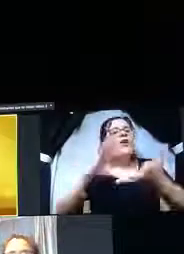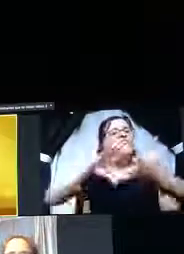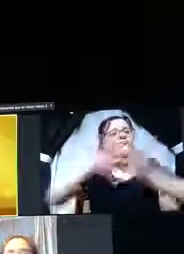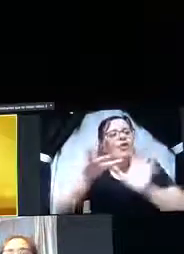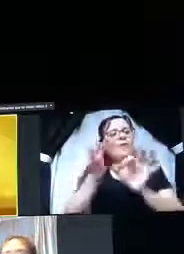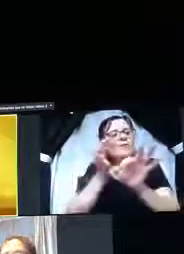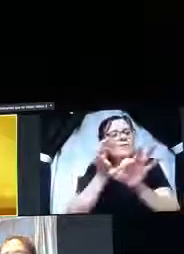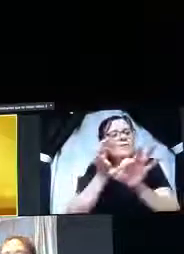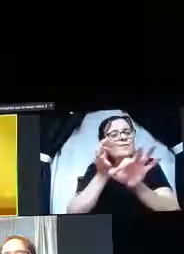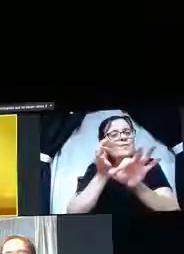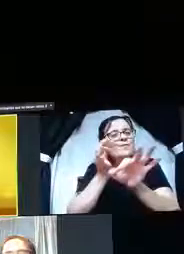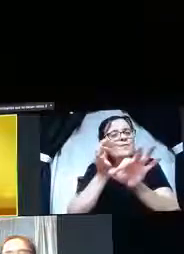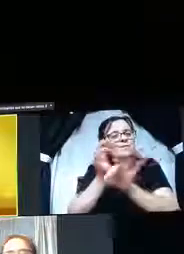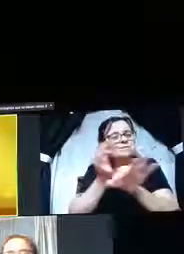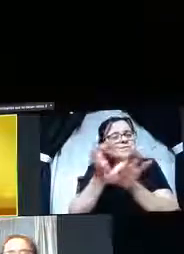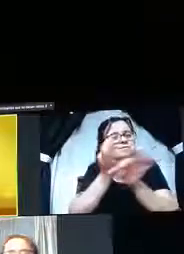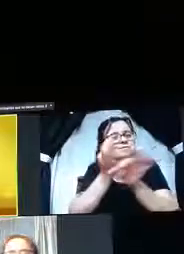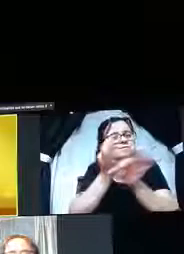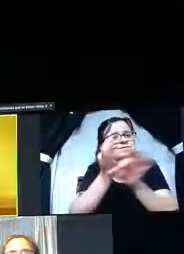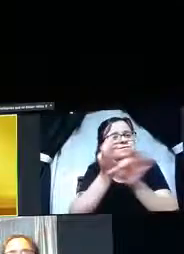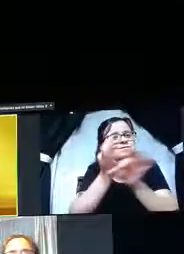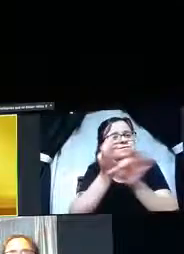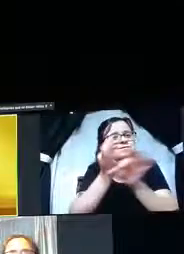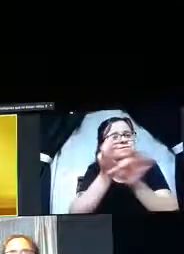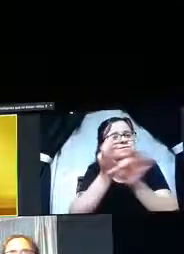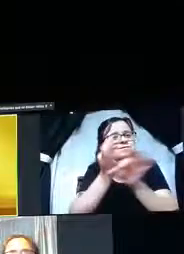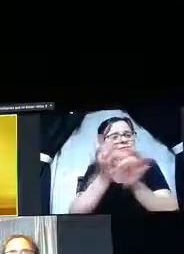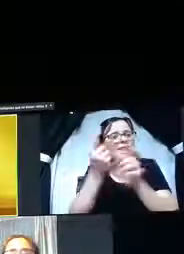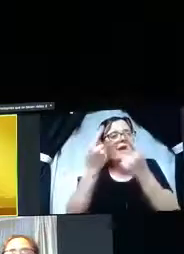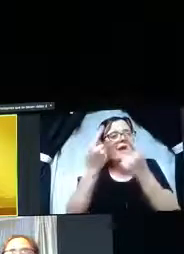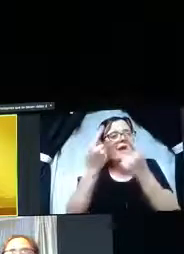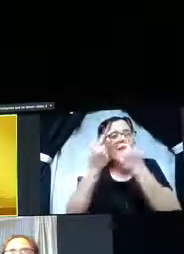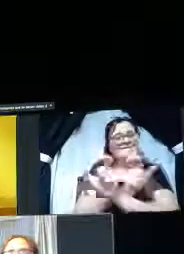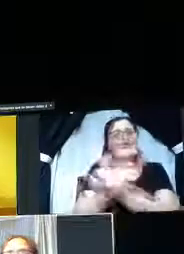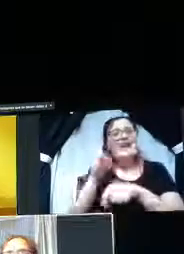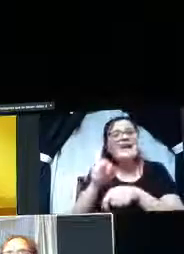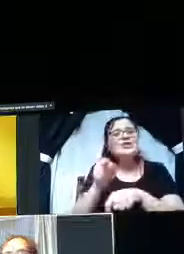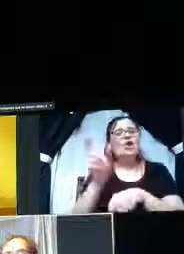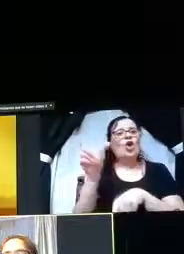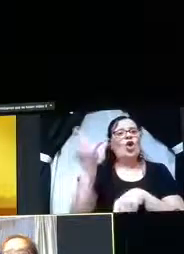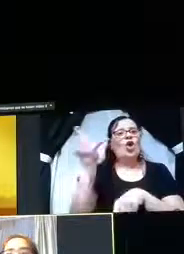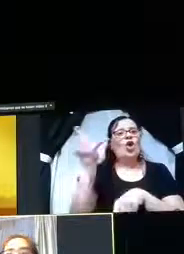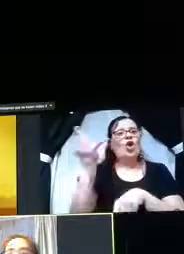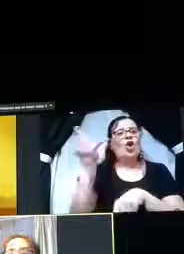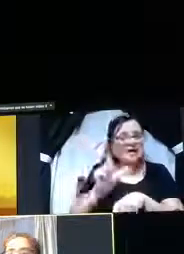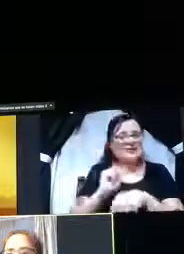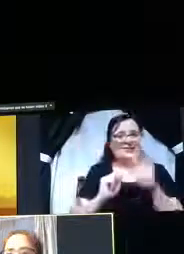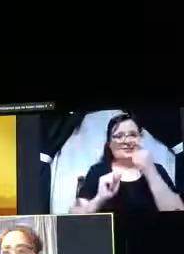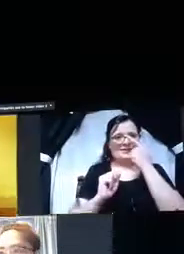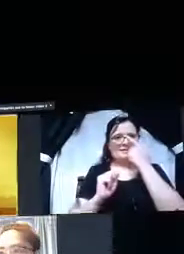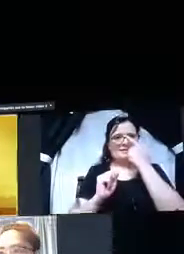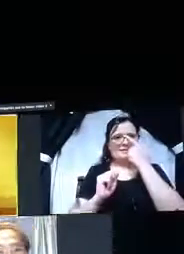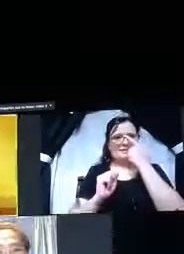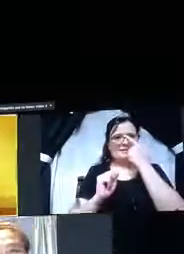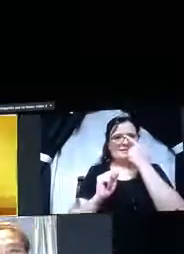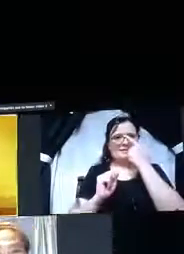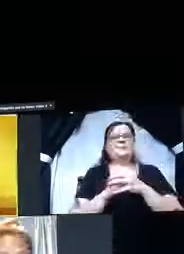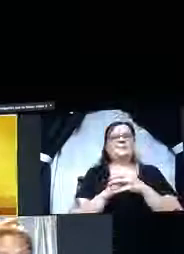Esa sería, digamos, el secretito de Logogenia. Esa es la